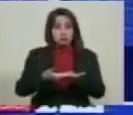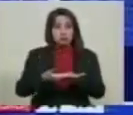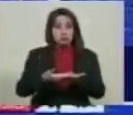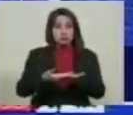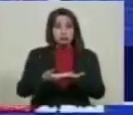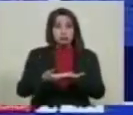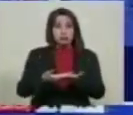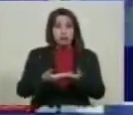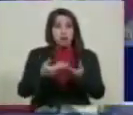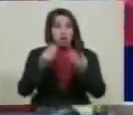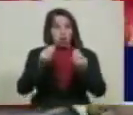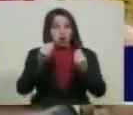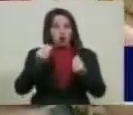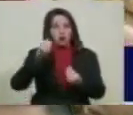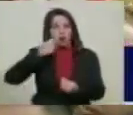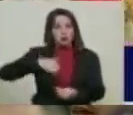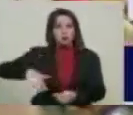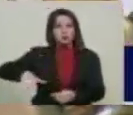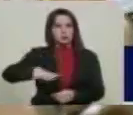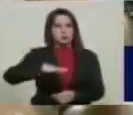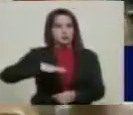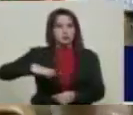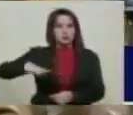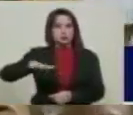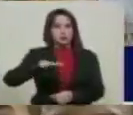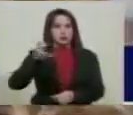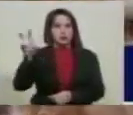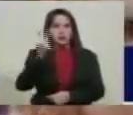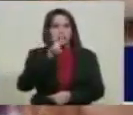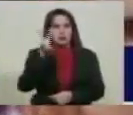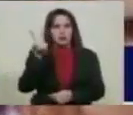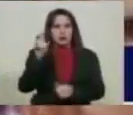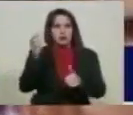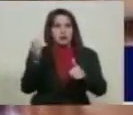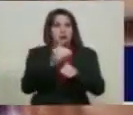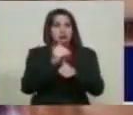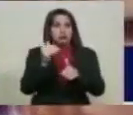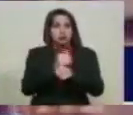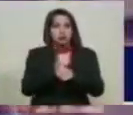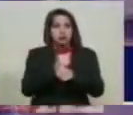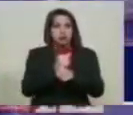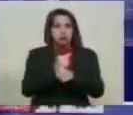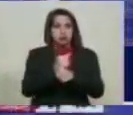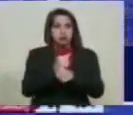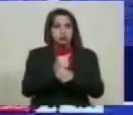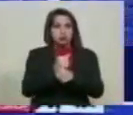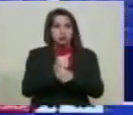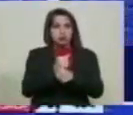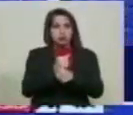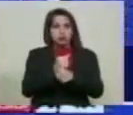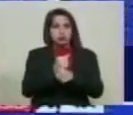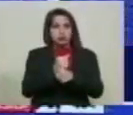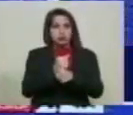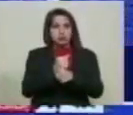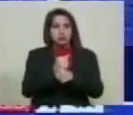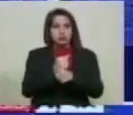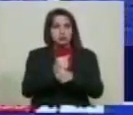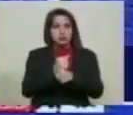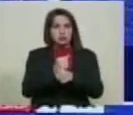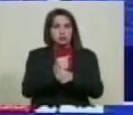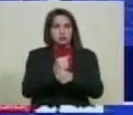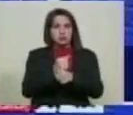cómo nuestro pueblo ha logrado enfrentar las más bárbaras, las